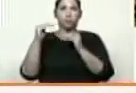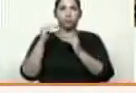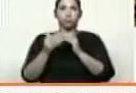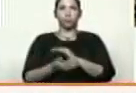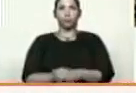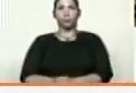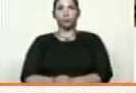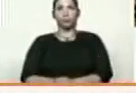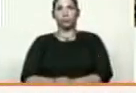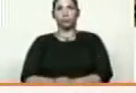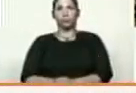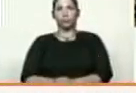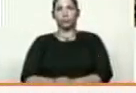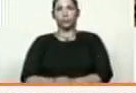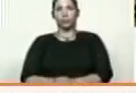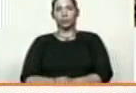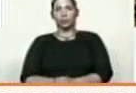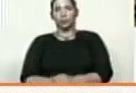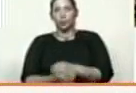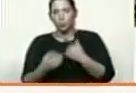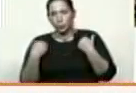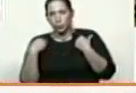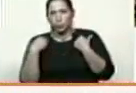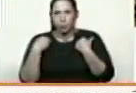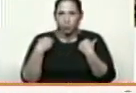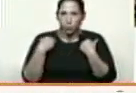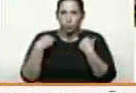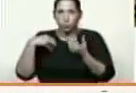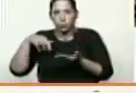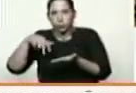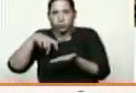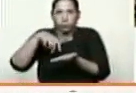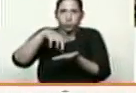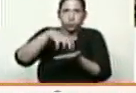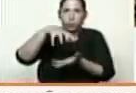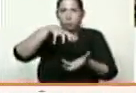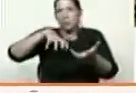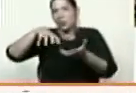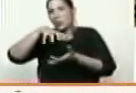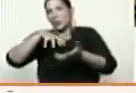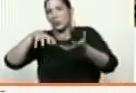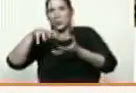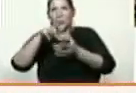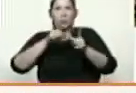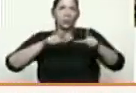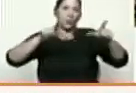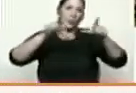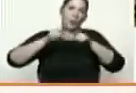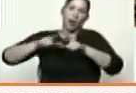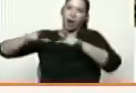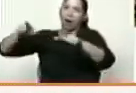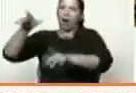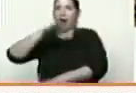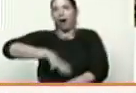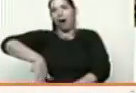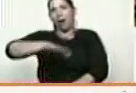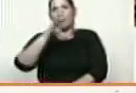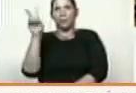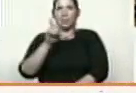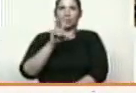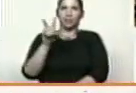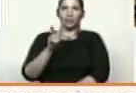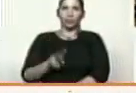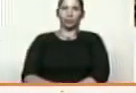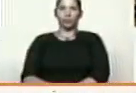medio tapado, encorvado, con problemas en todas partes, en el oriente, problemas en la